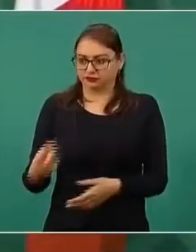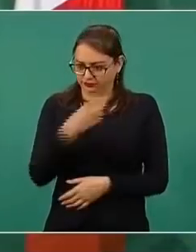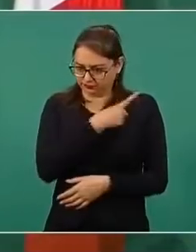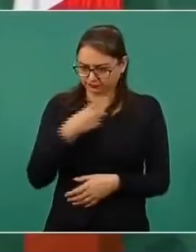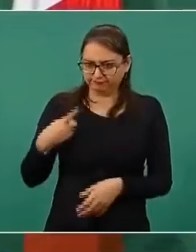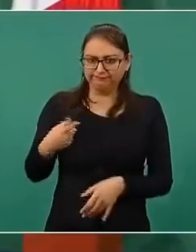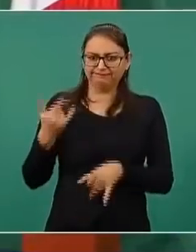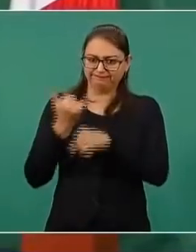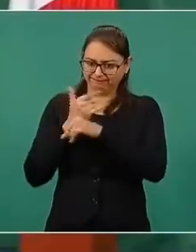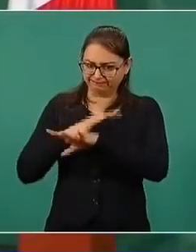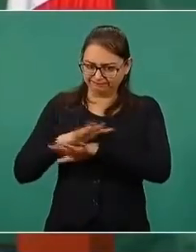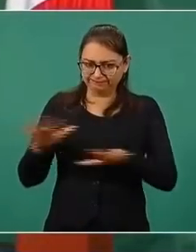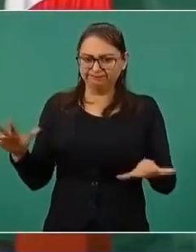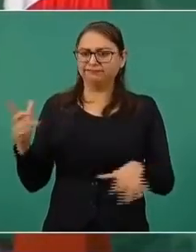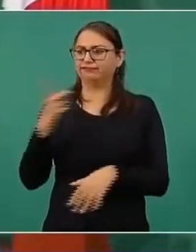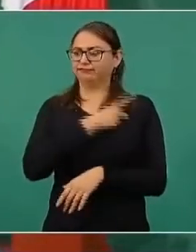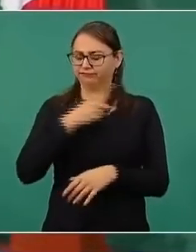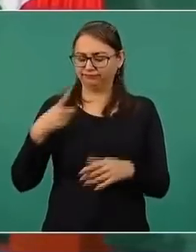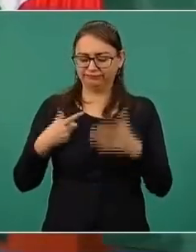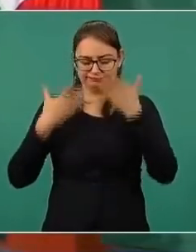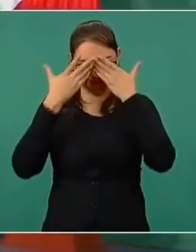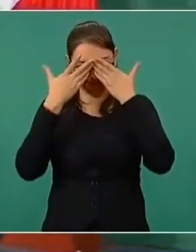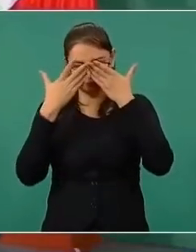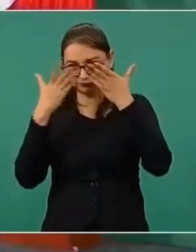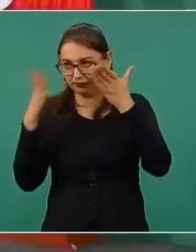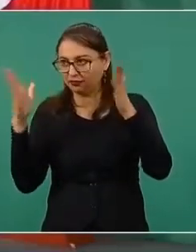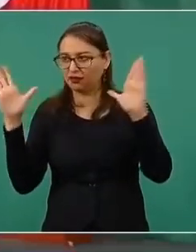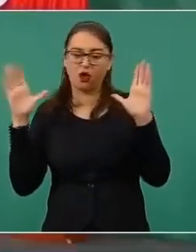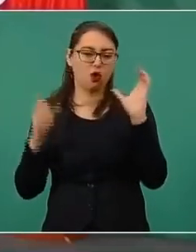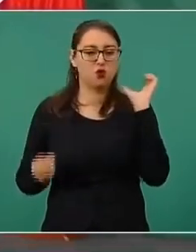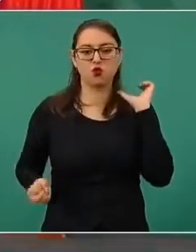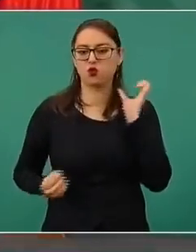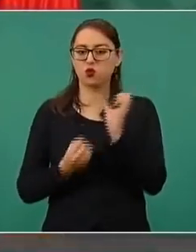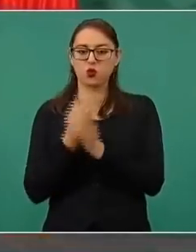conozcan otras realidades,